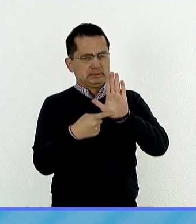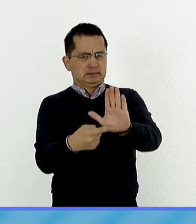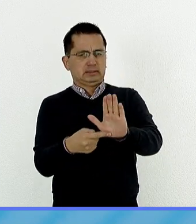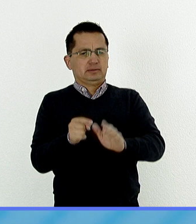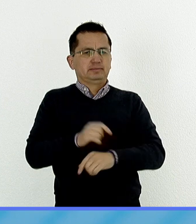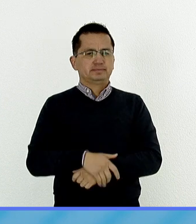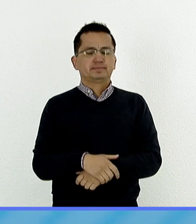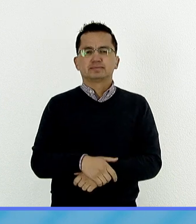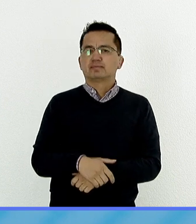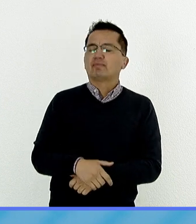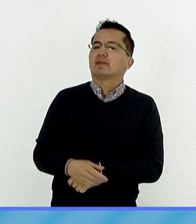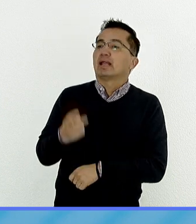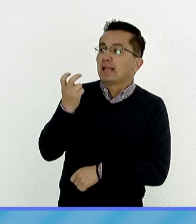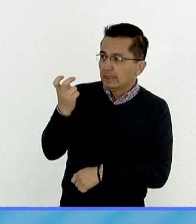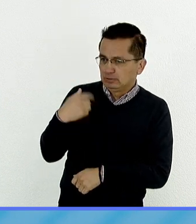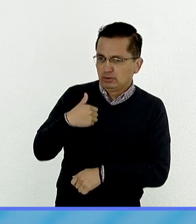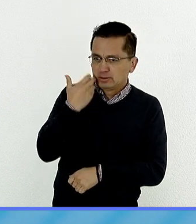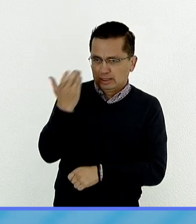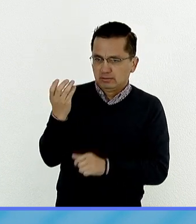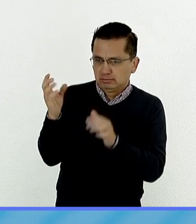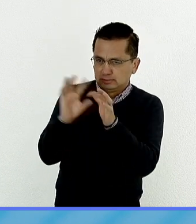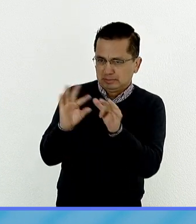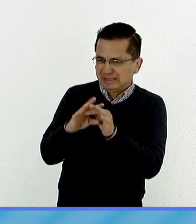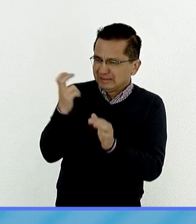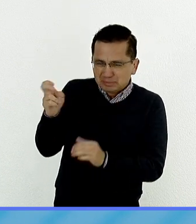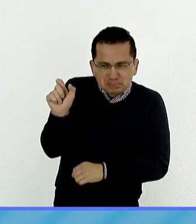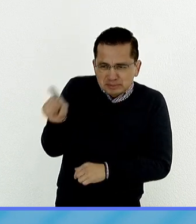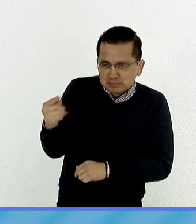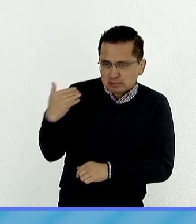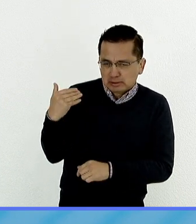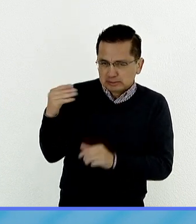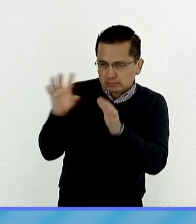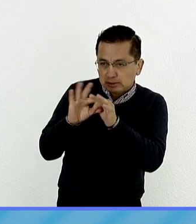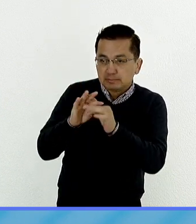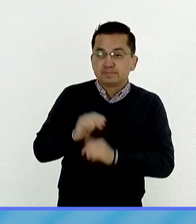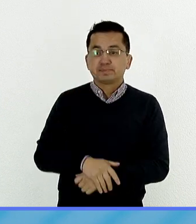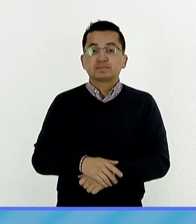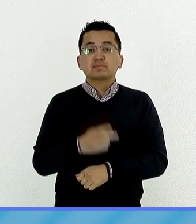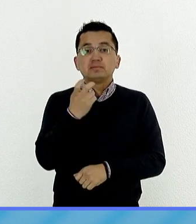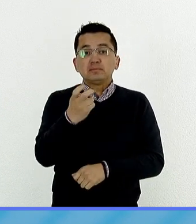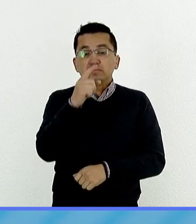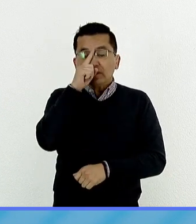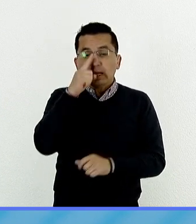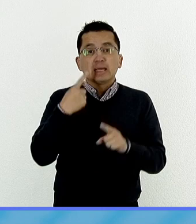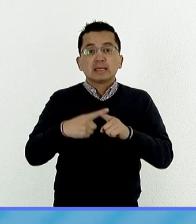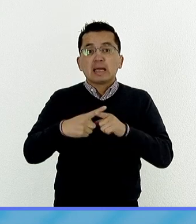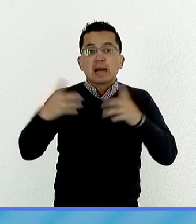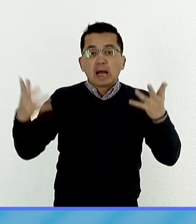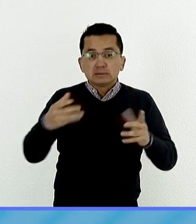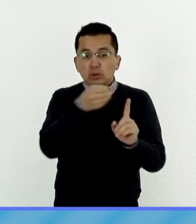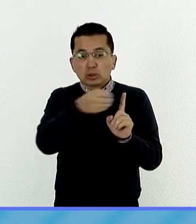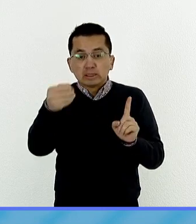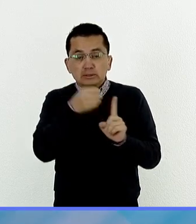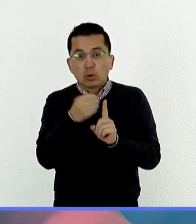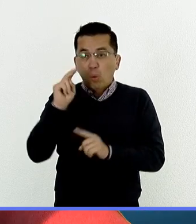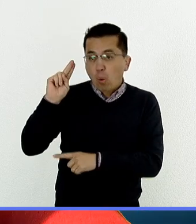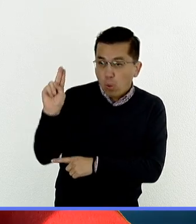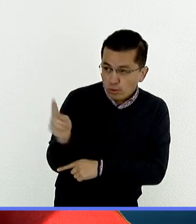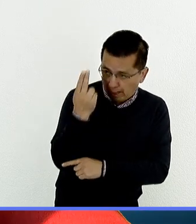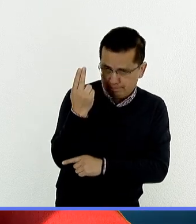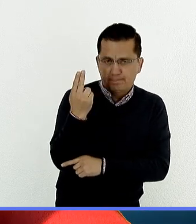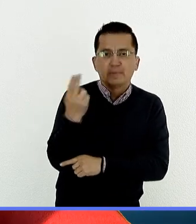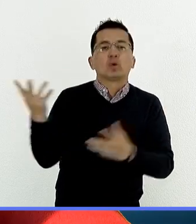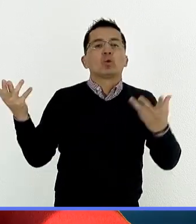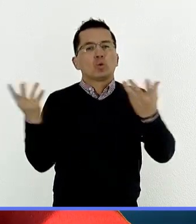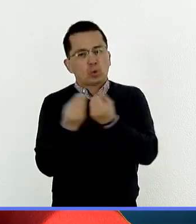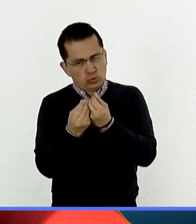eso le quería preguntar y creo que queda muy claro con lo que acaba de decir se trata de un concurso impulsado por la UNAM que tiene una serie de aliados que